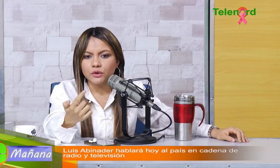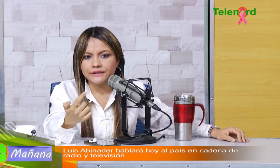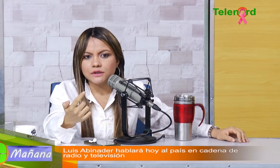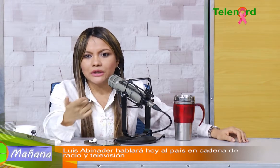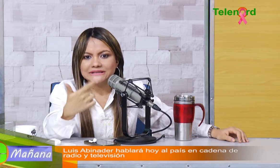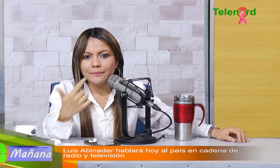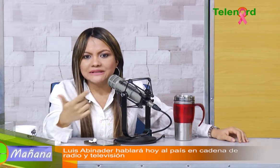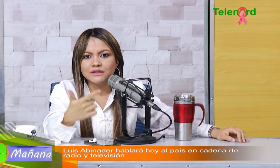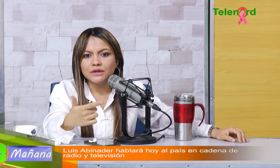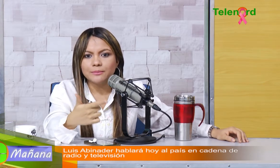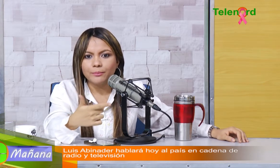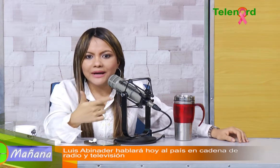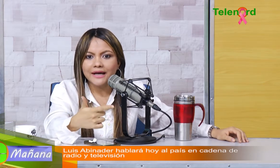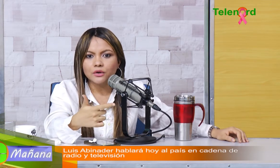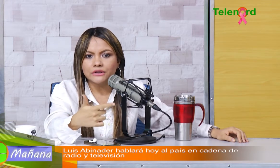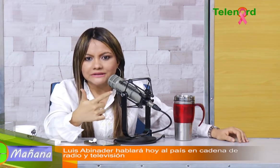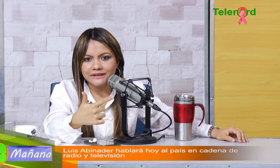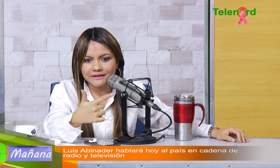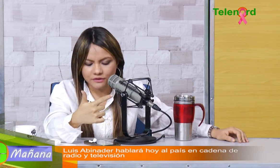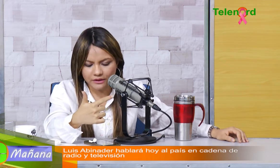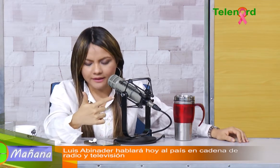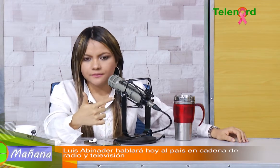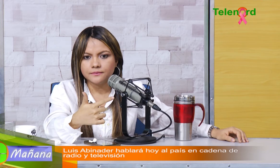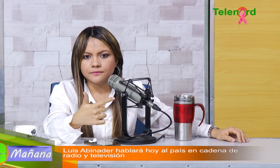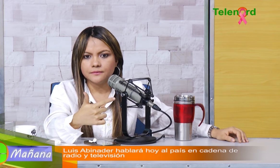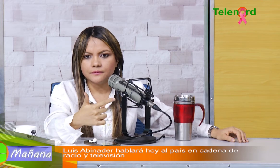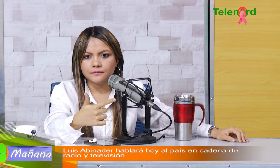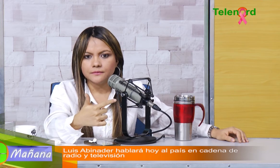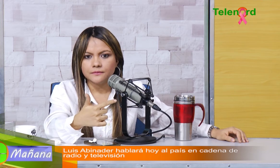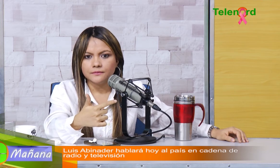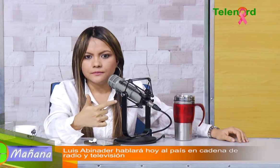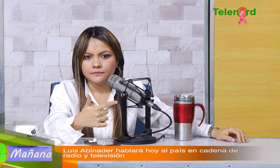condiciones lo que está pasando en el plano internacional